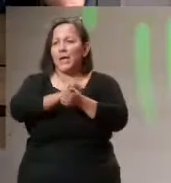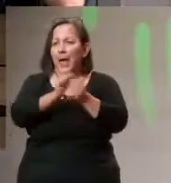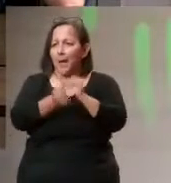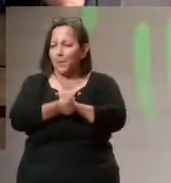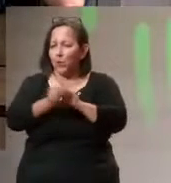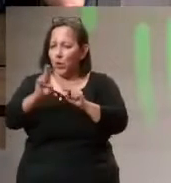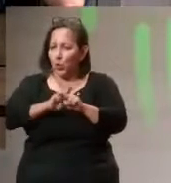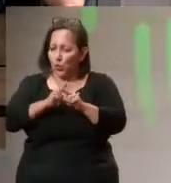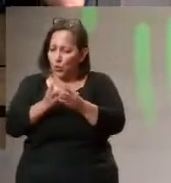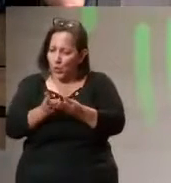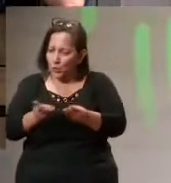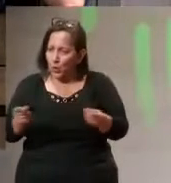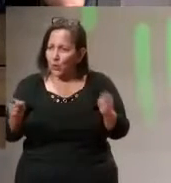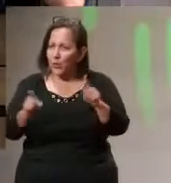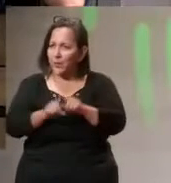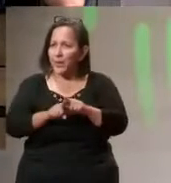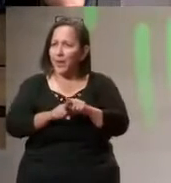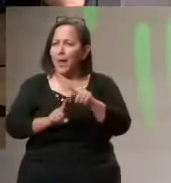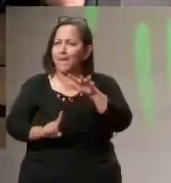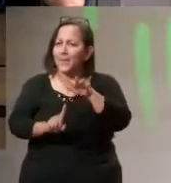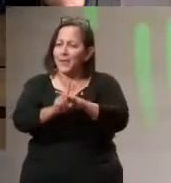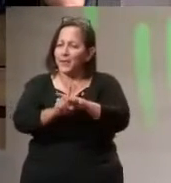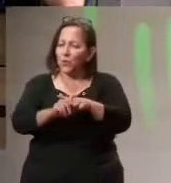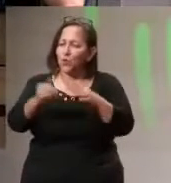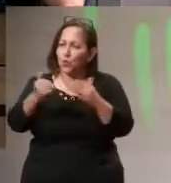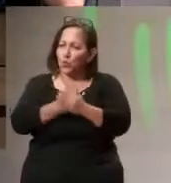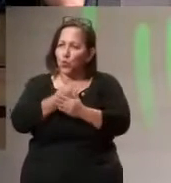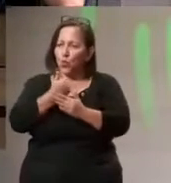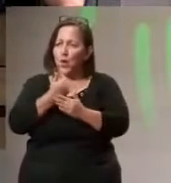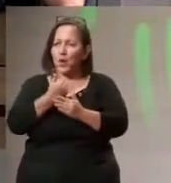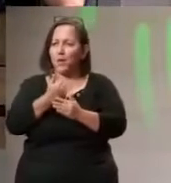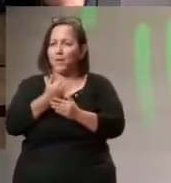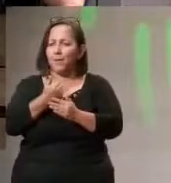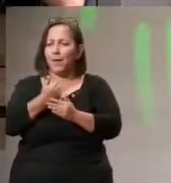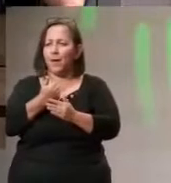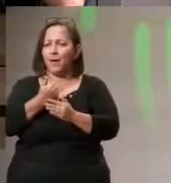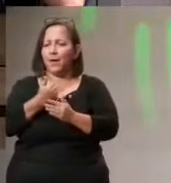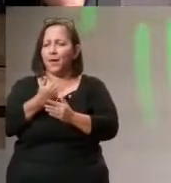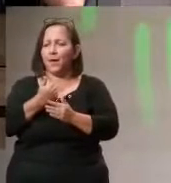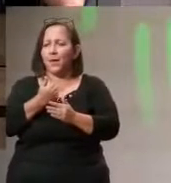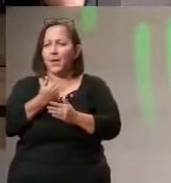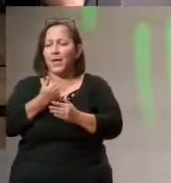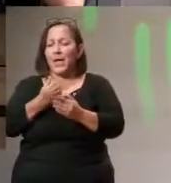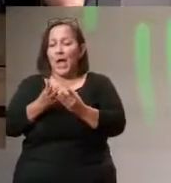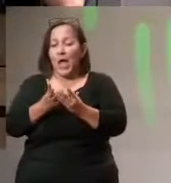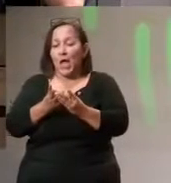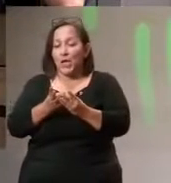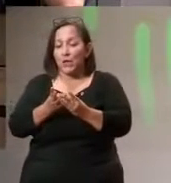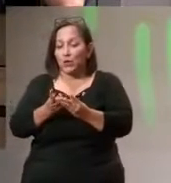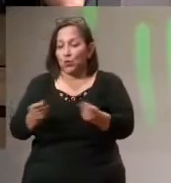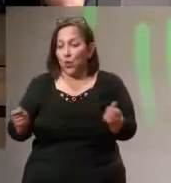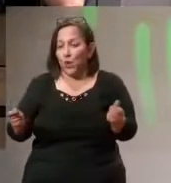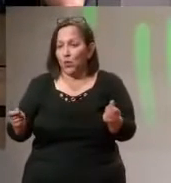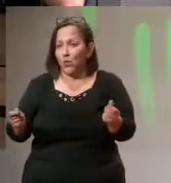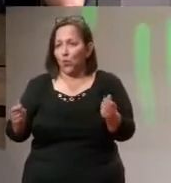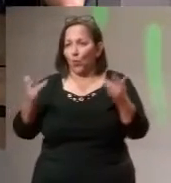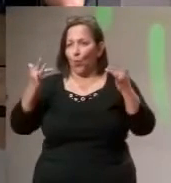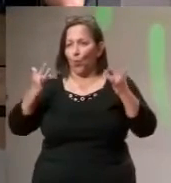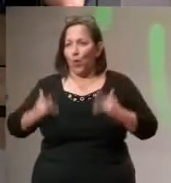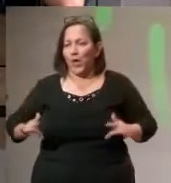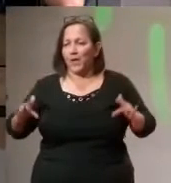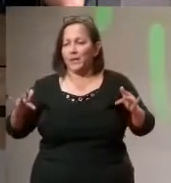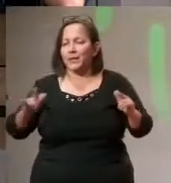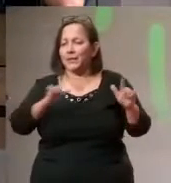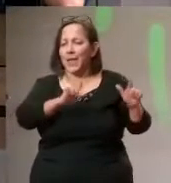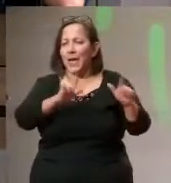suelo ha aparecido un nuevo, digamos que una nueva clasificación, que es el suelo desnudo, suelo que está listo